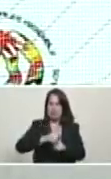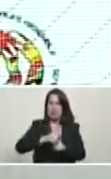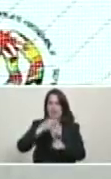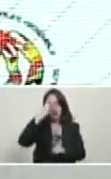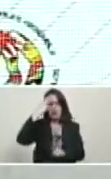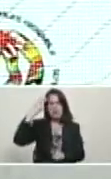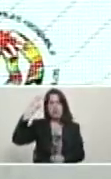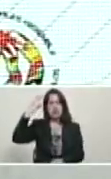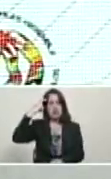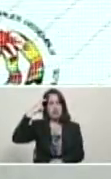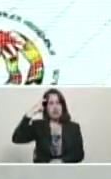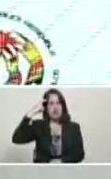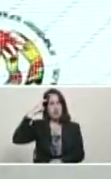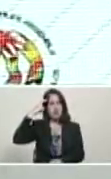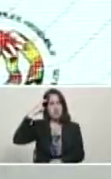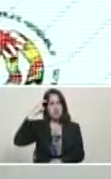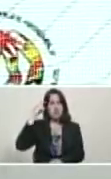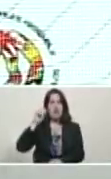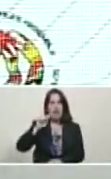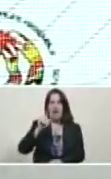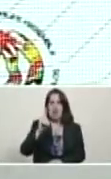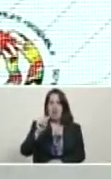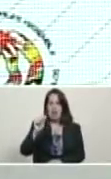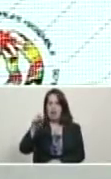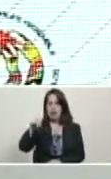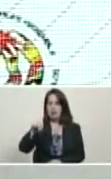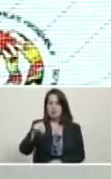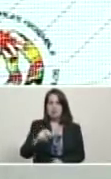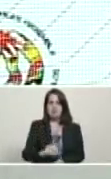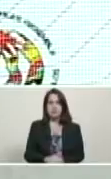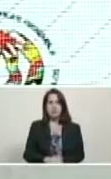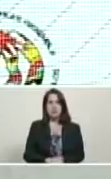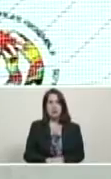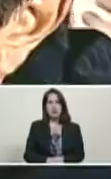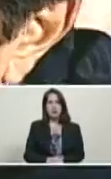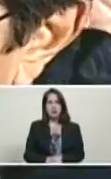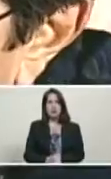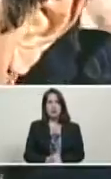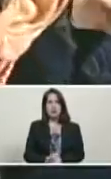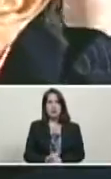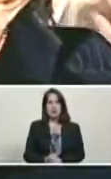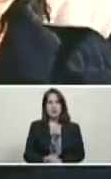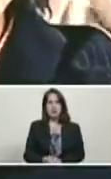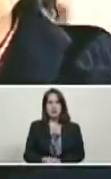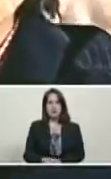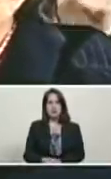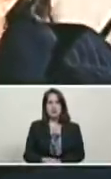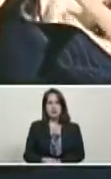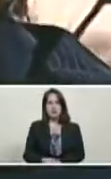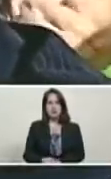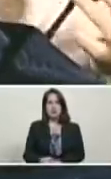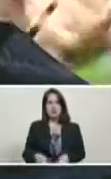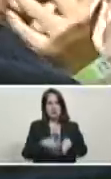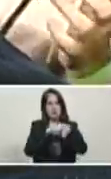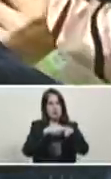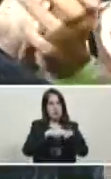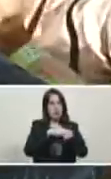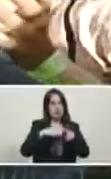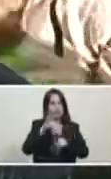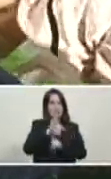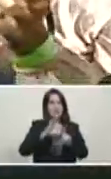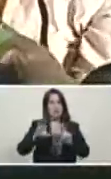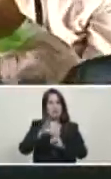constituyente adán chávez frías camarada dan compañero ministro de cultura